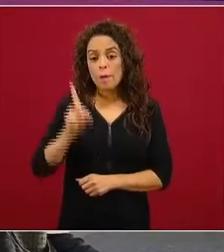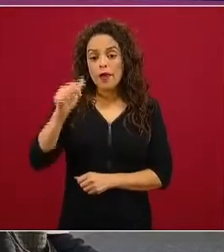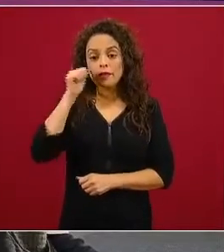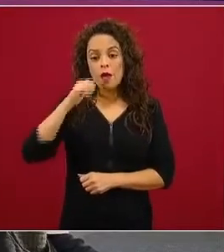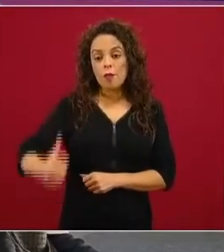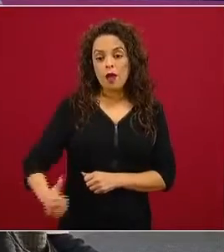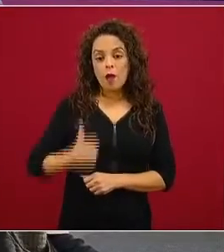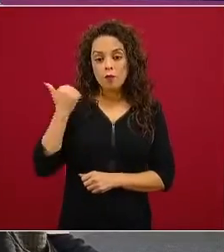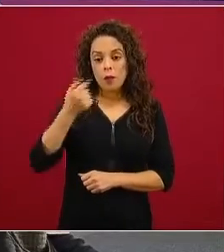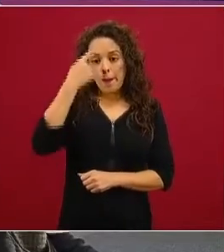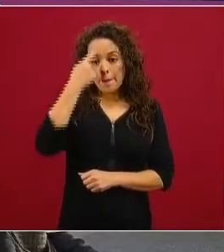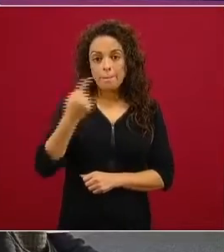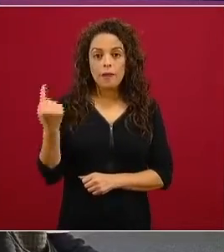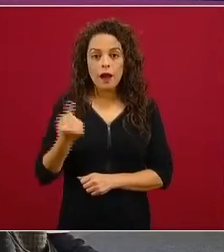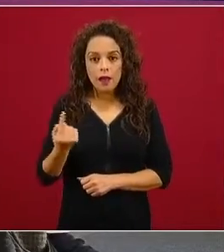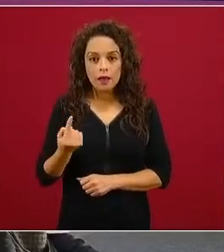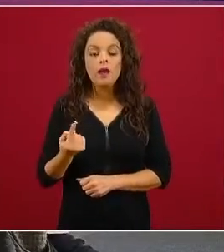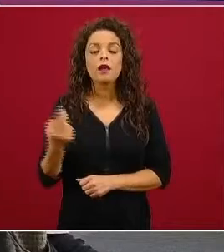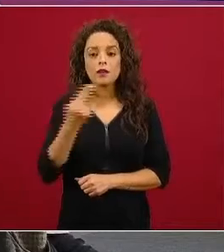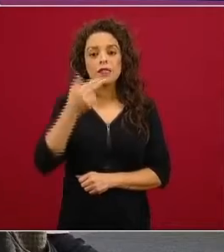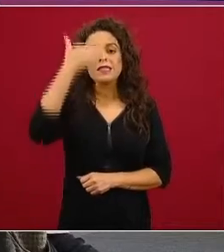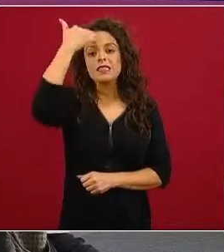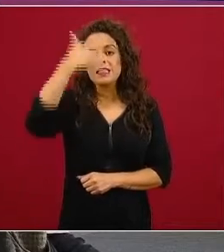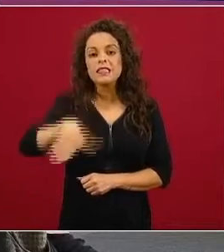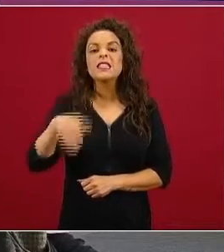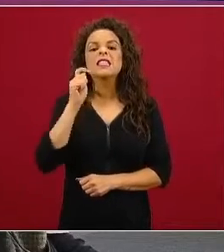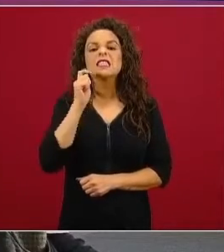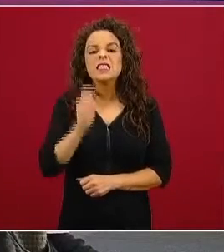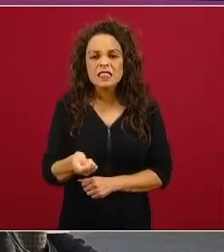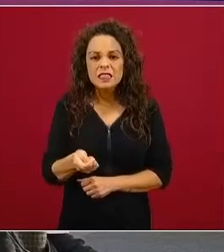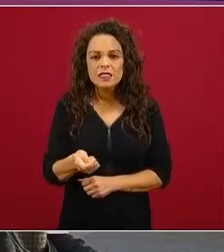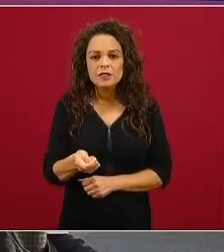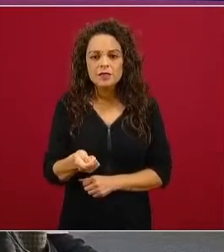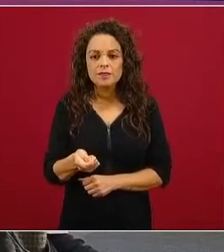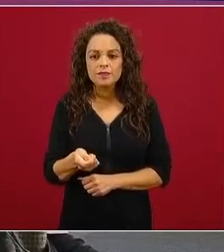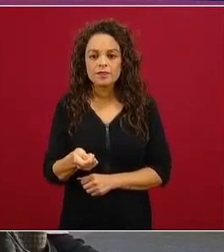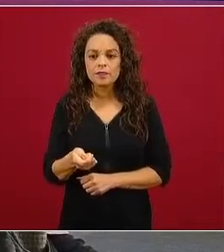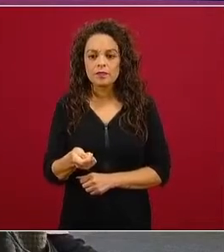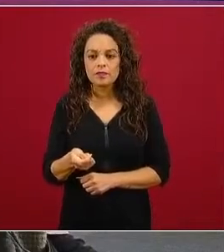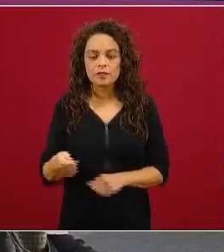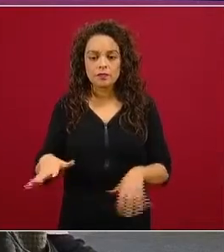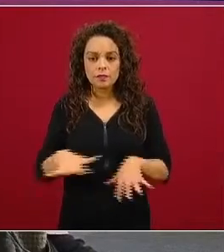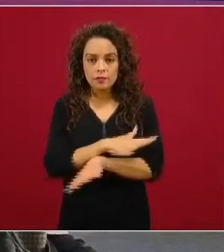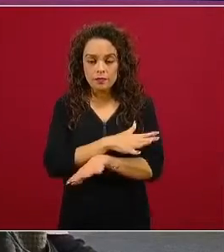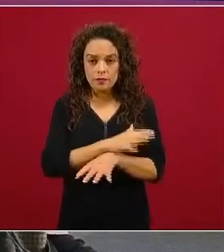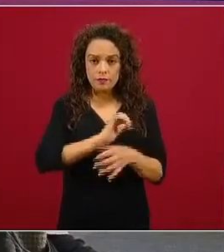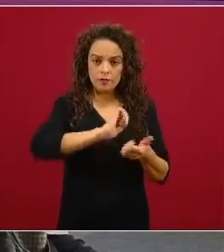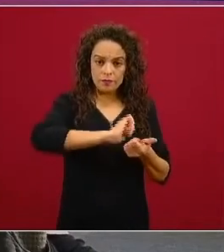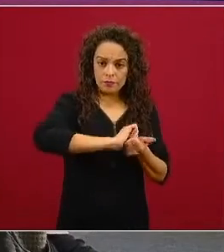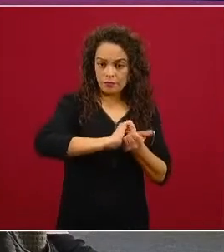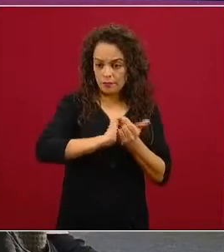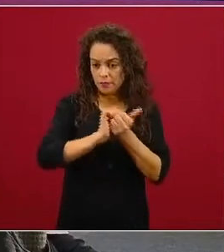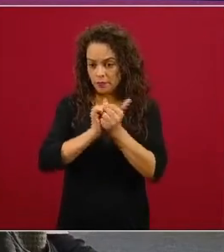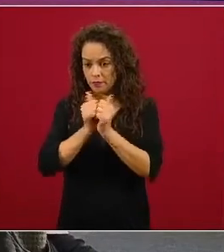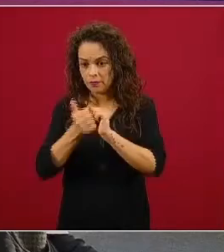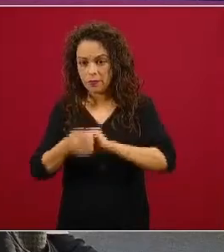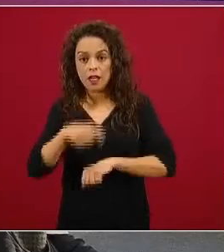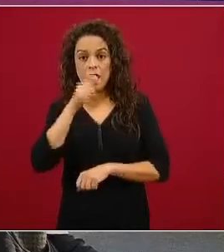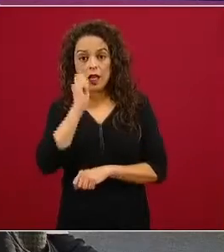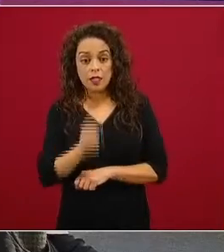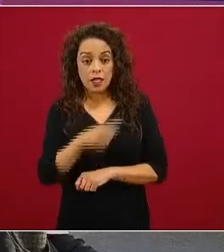semana 39, la semana 39 del año. Las semanas epidemiológicas inician en domingo, hoy domingo 13 de septiembre inicia la